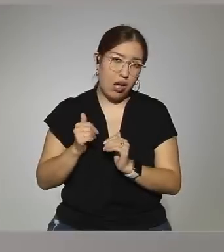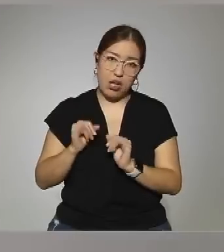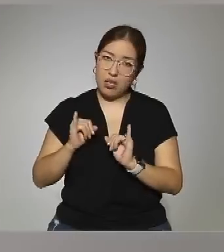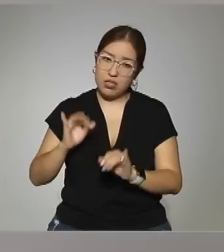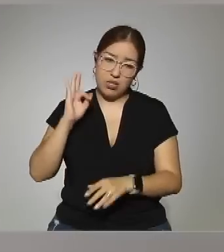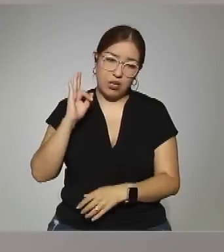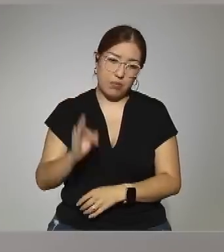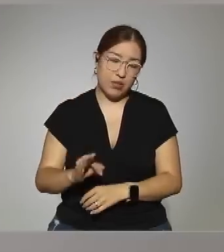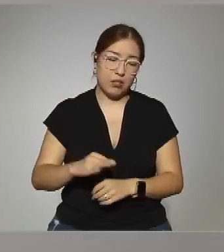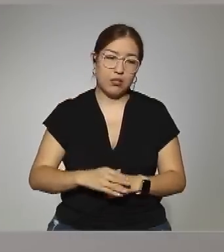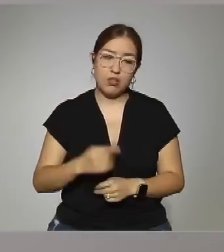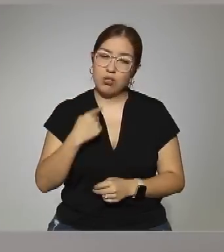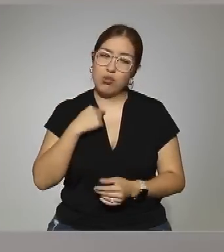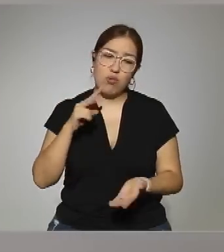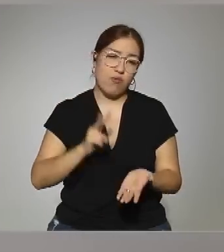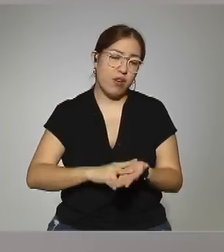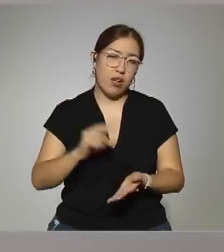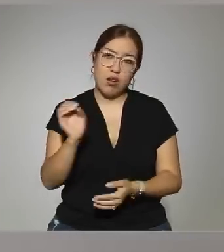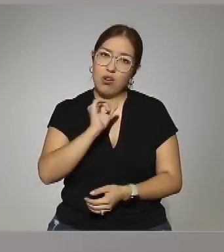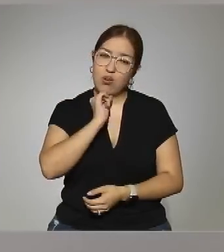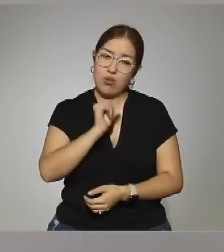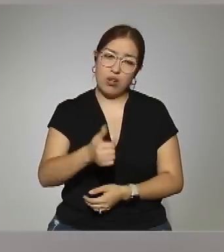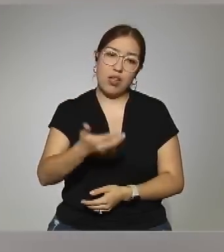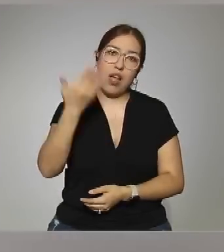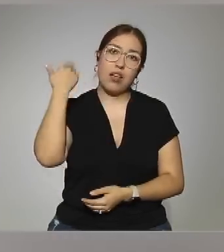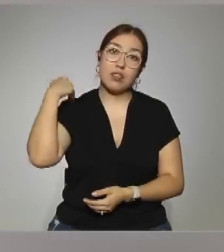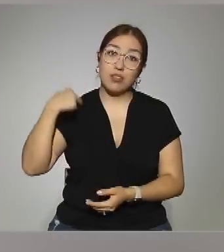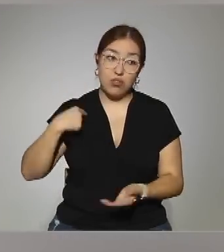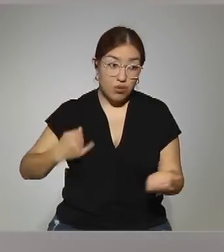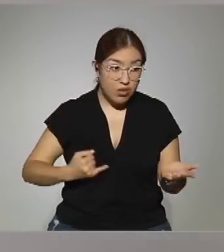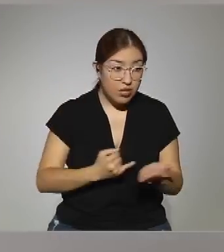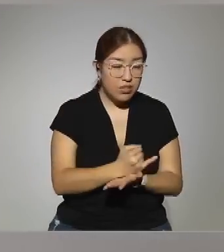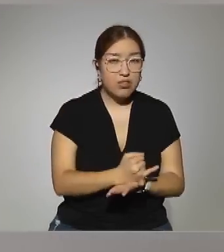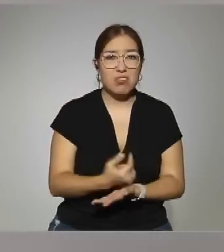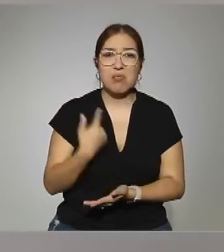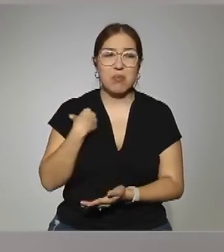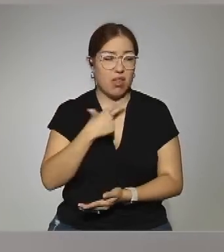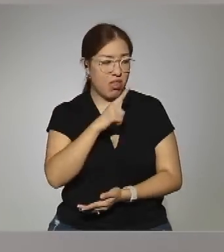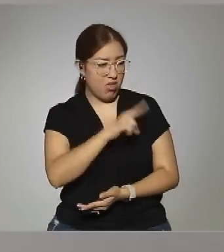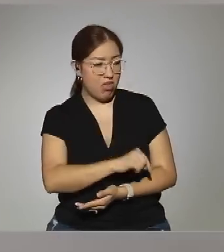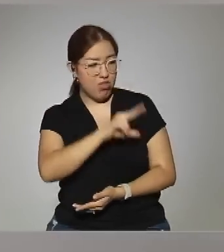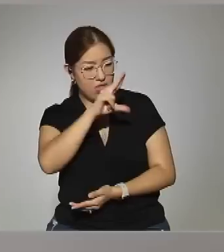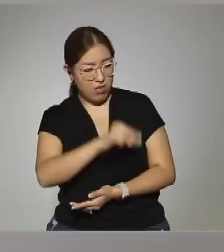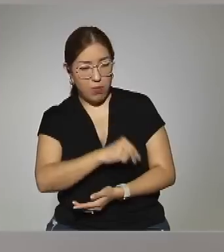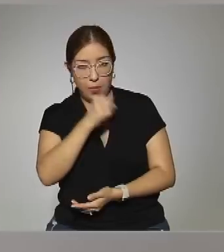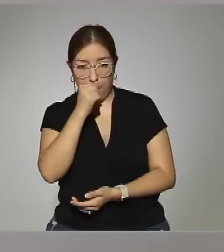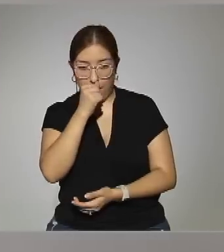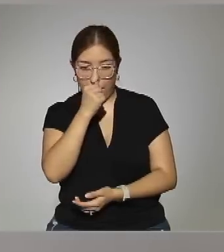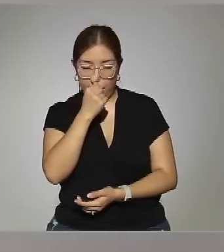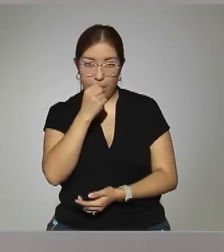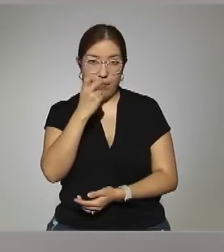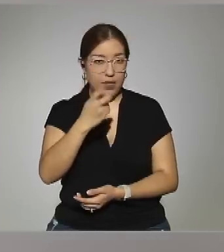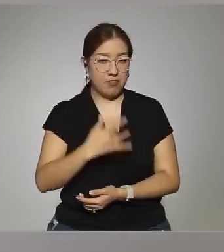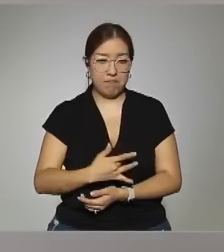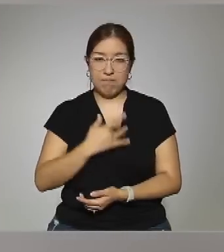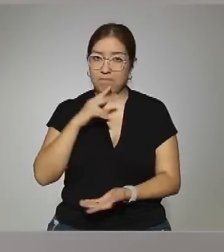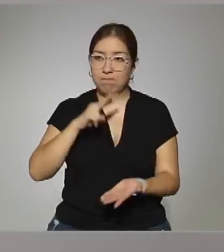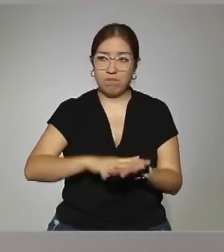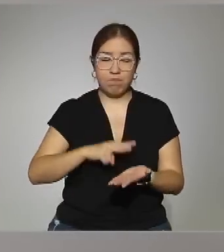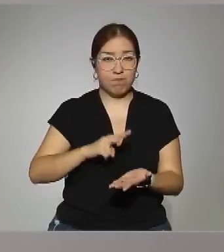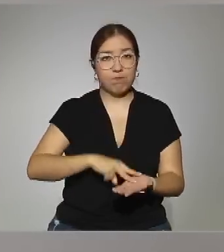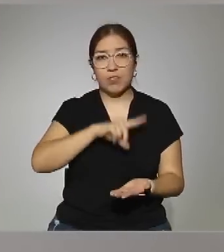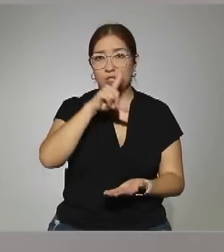valgo porque pues yo cuando quería hacer algo me reprimían y esta situación de no valer lleva a que nosotros